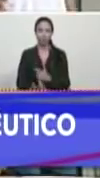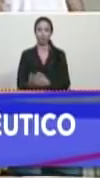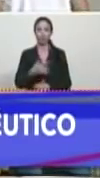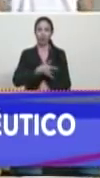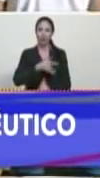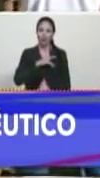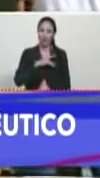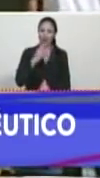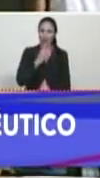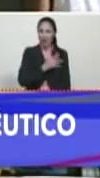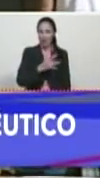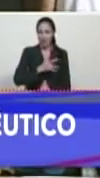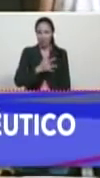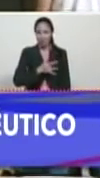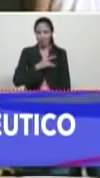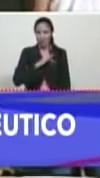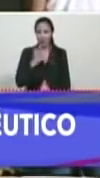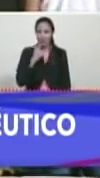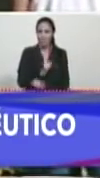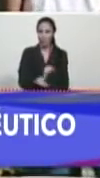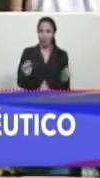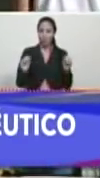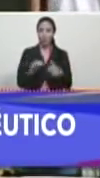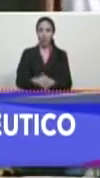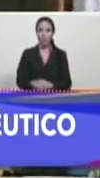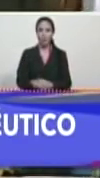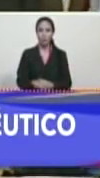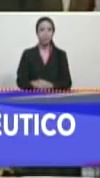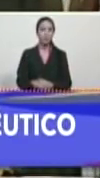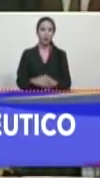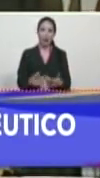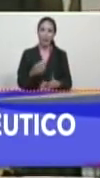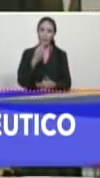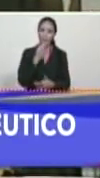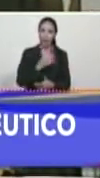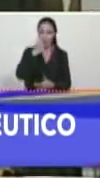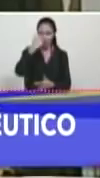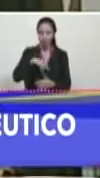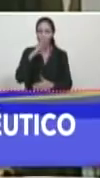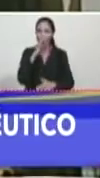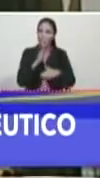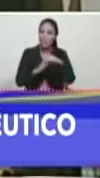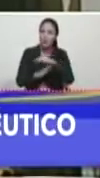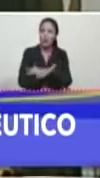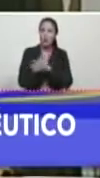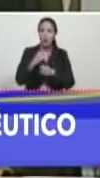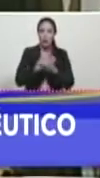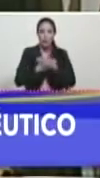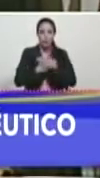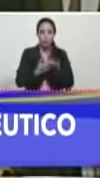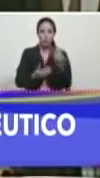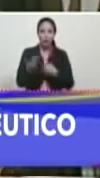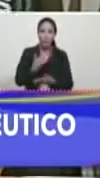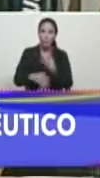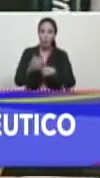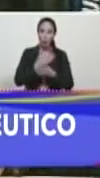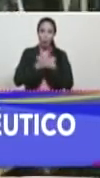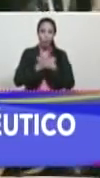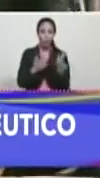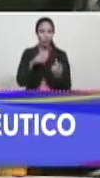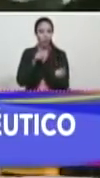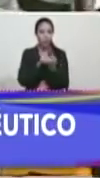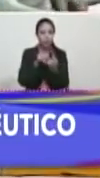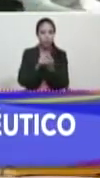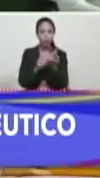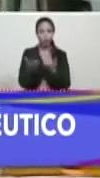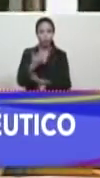Verdaderamente es repulsivo. Porque si alguien es noble en su capacidad de dar amor, de dar atención, de dar